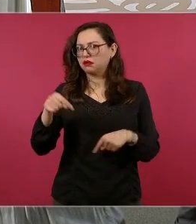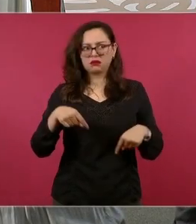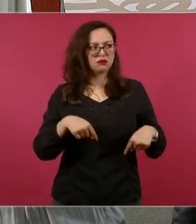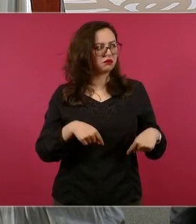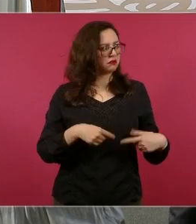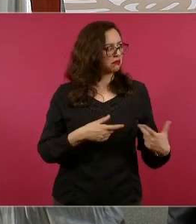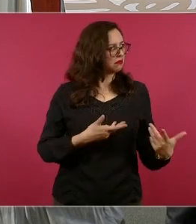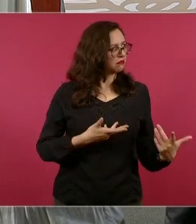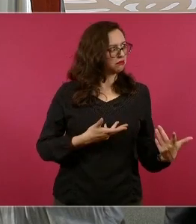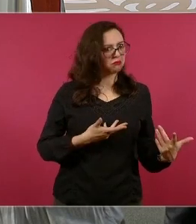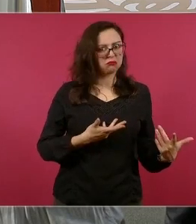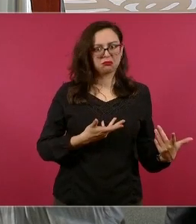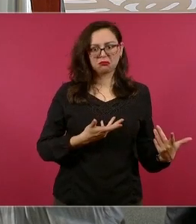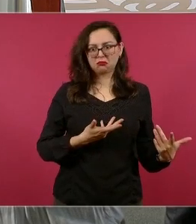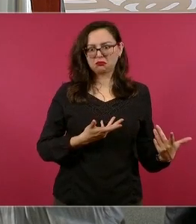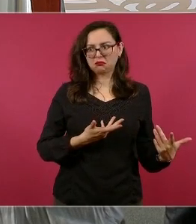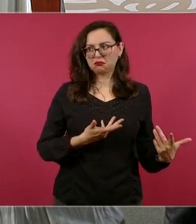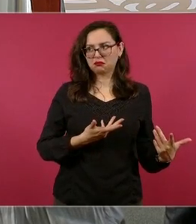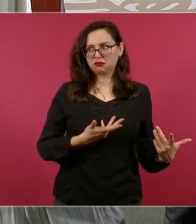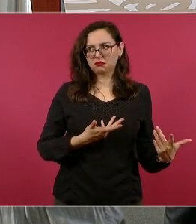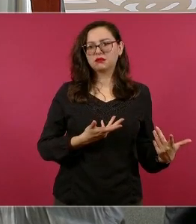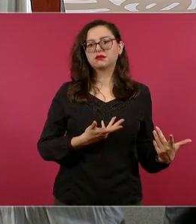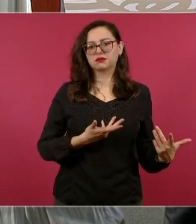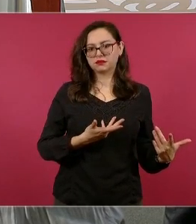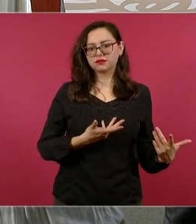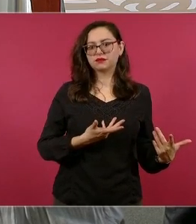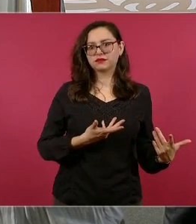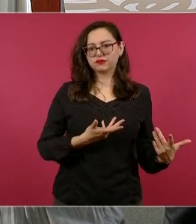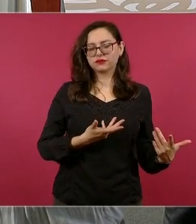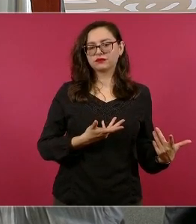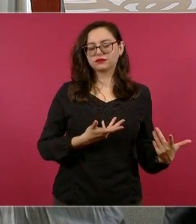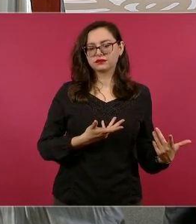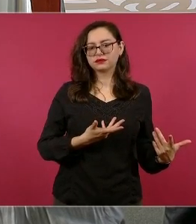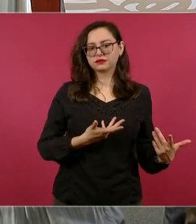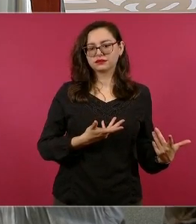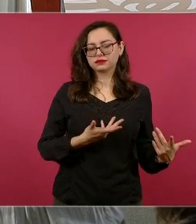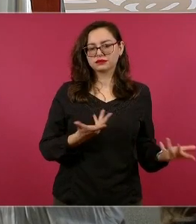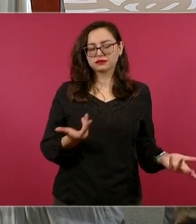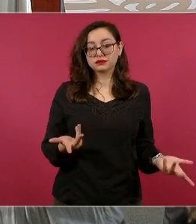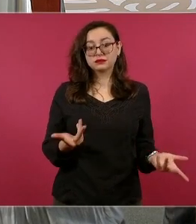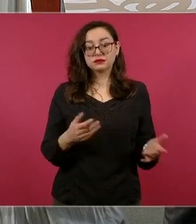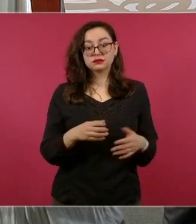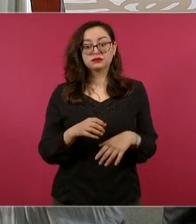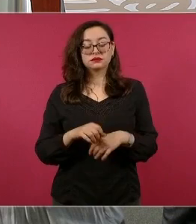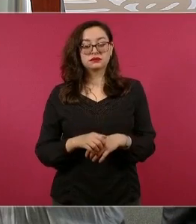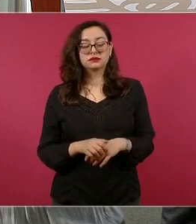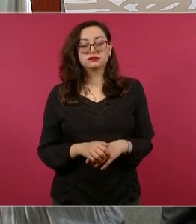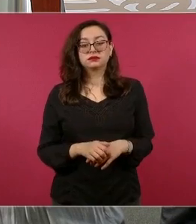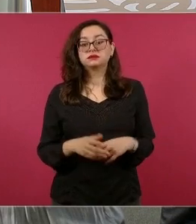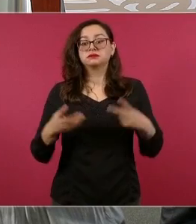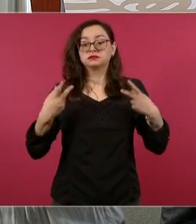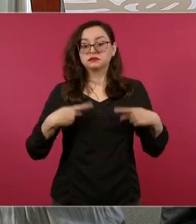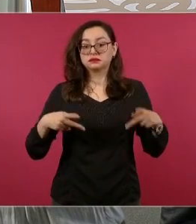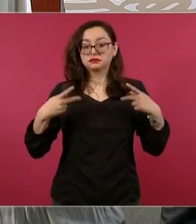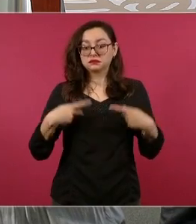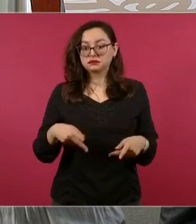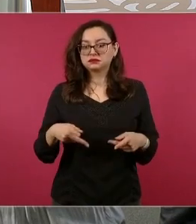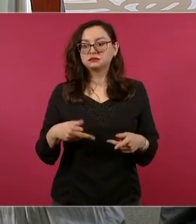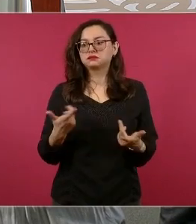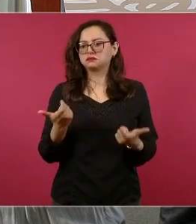paga menos luz, menos